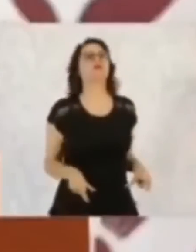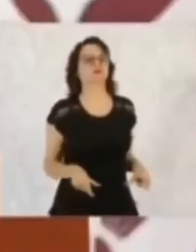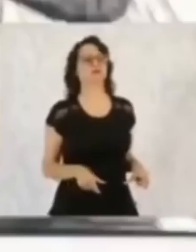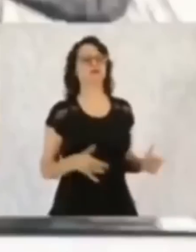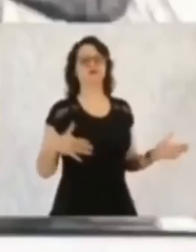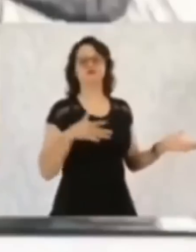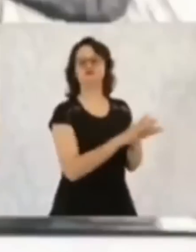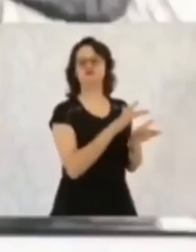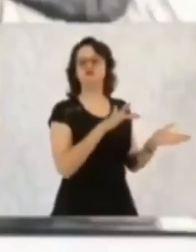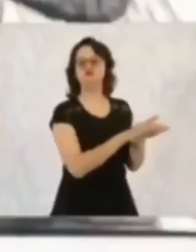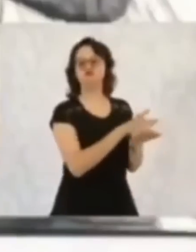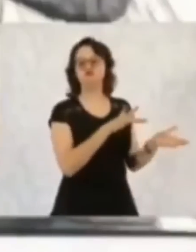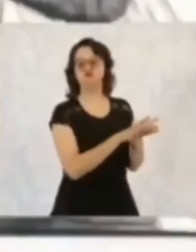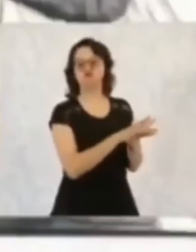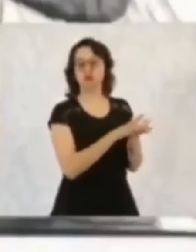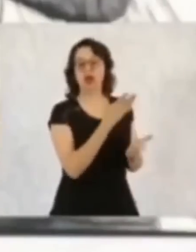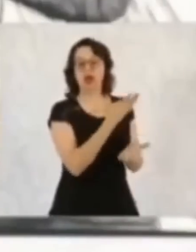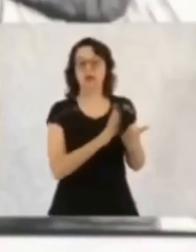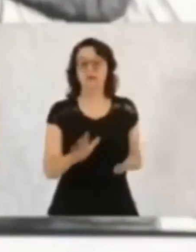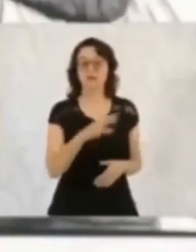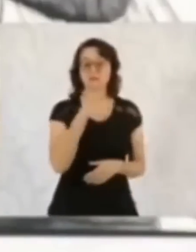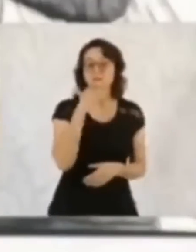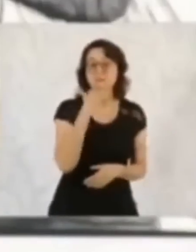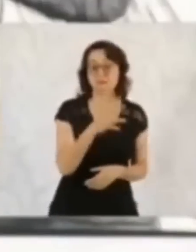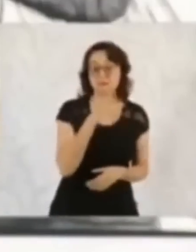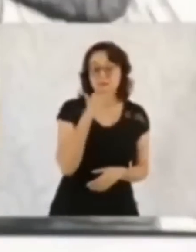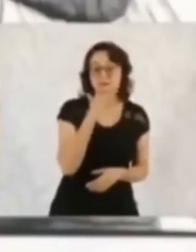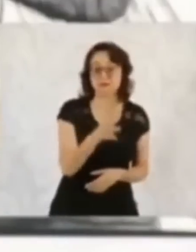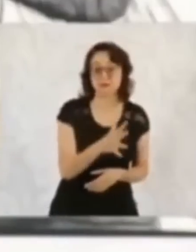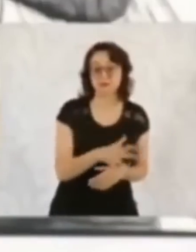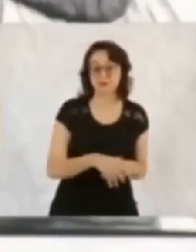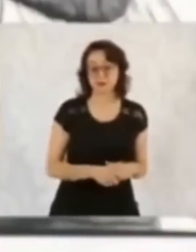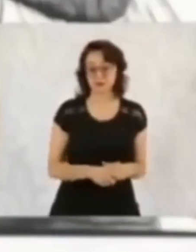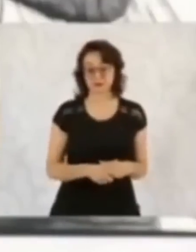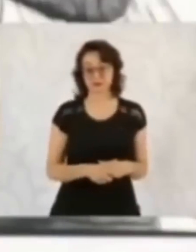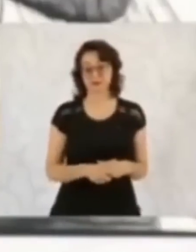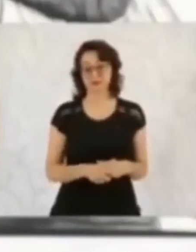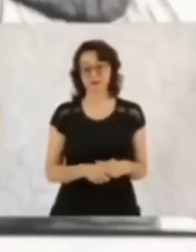corrupción, porque ahí entraron expedientes de todo mundo,